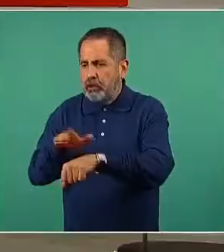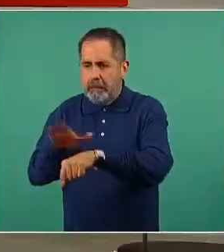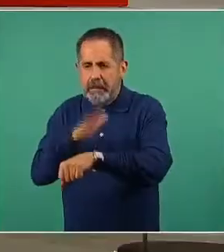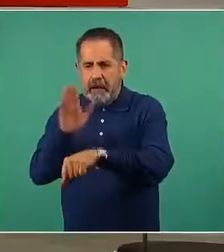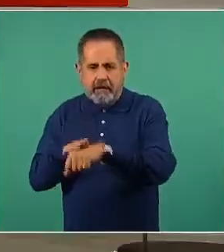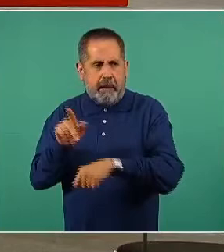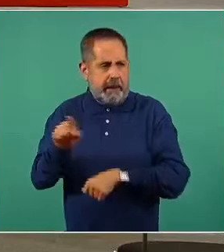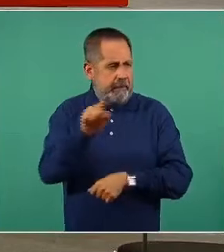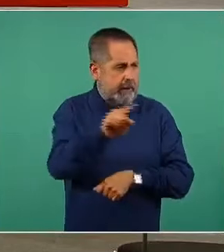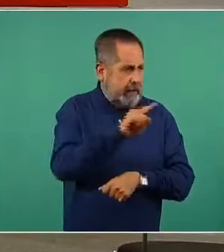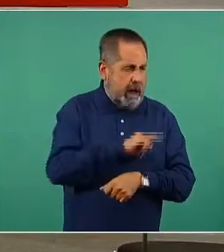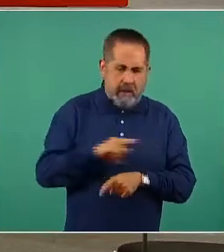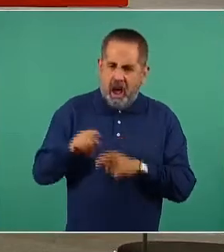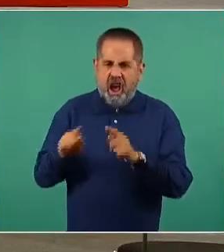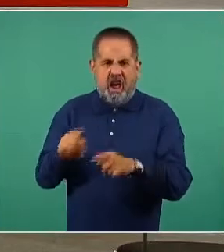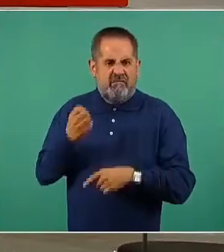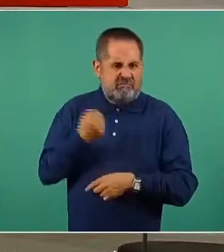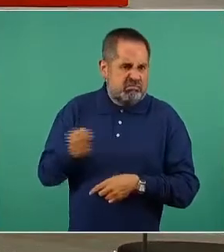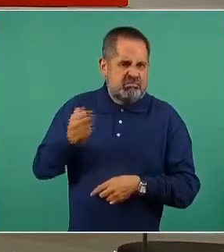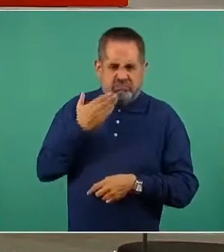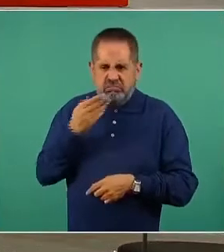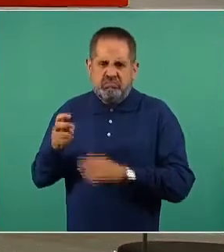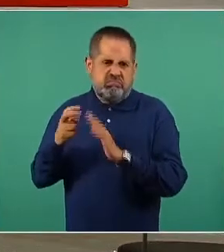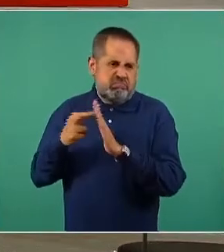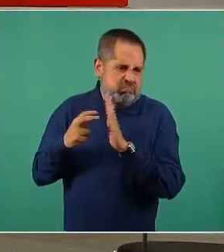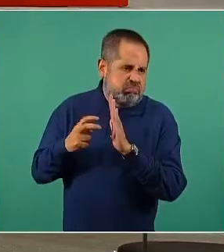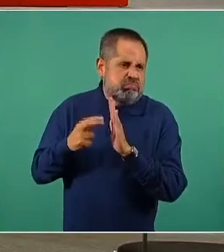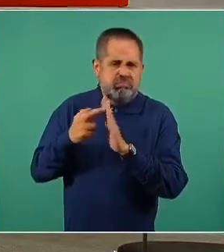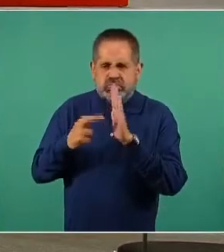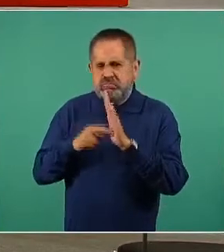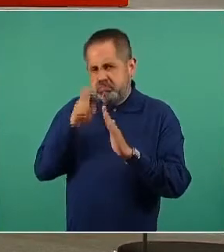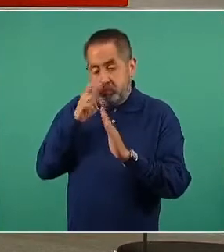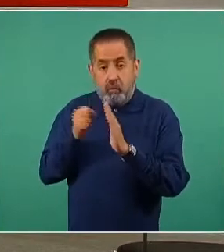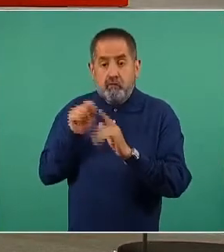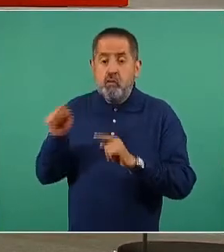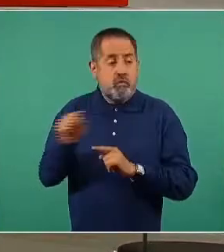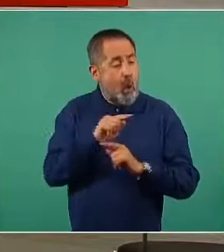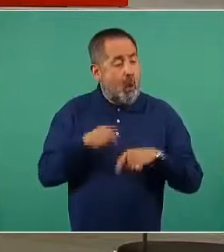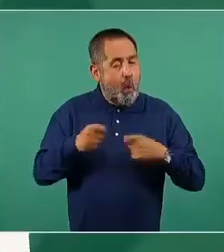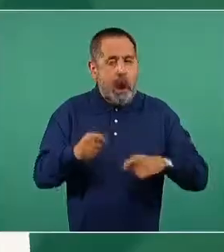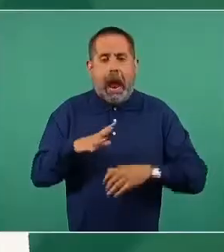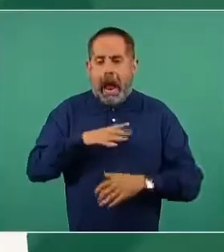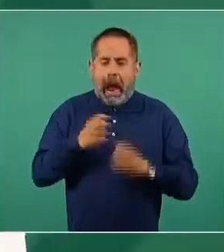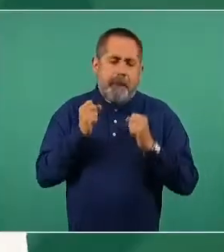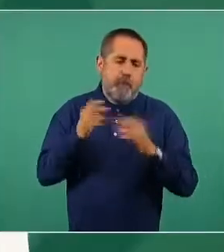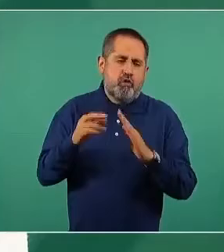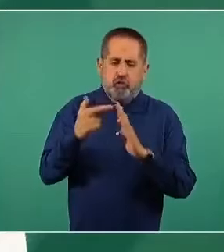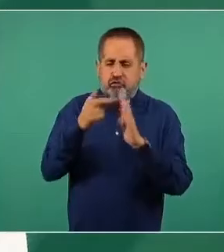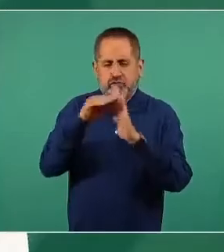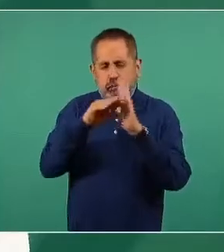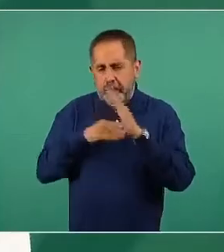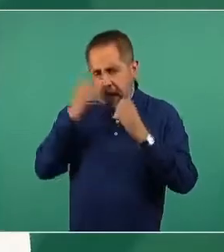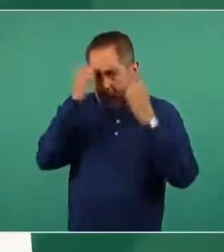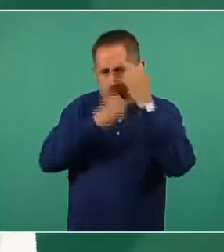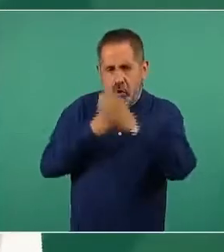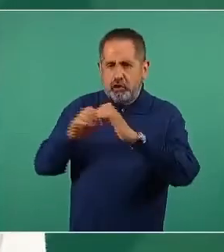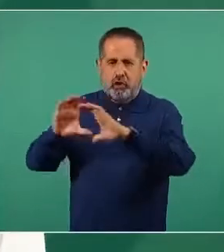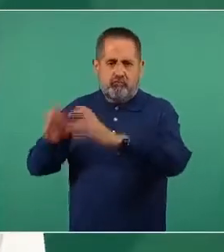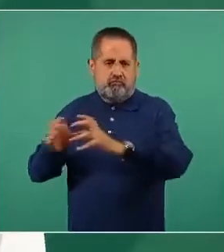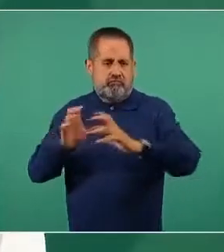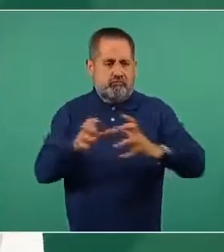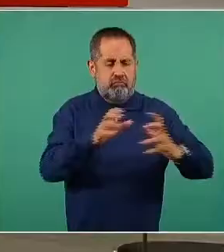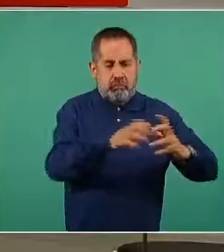desempeño técnico y hay unos mecanismos específicos de evaluación y